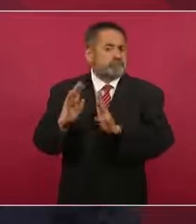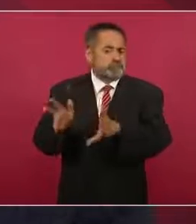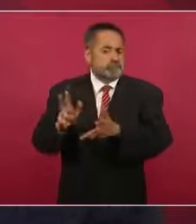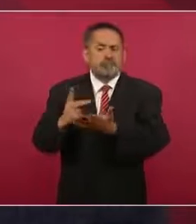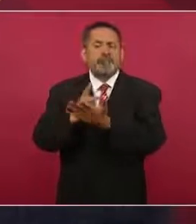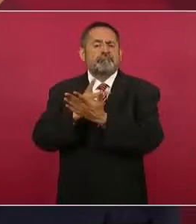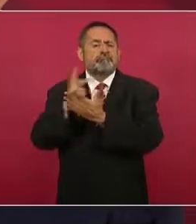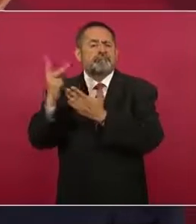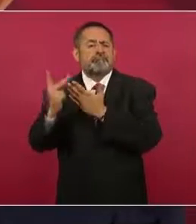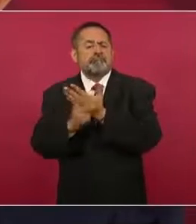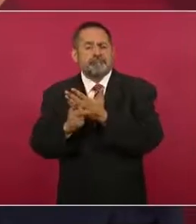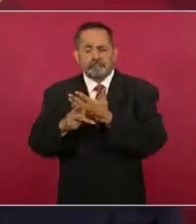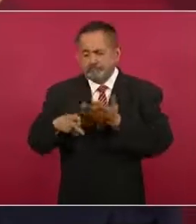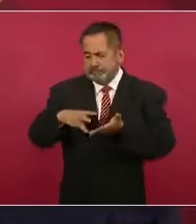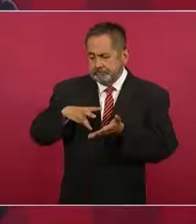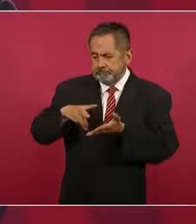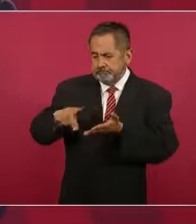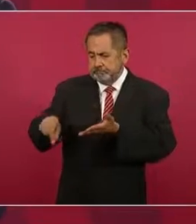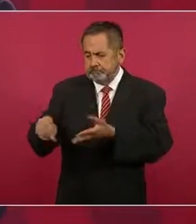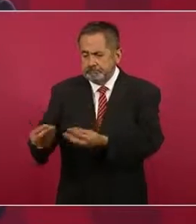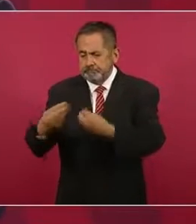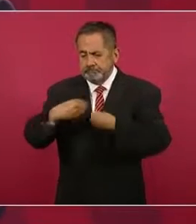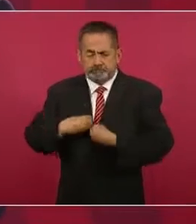programa Sembrando Vida